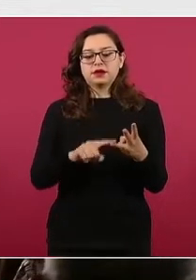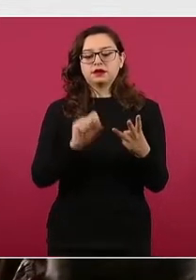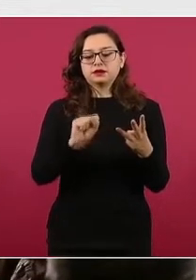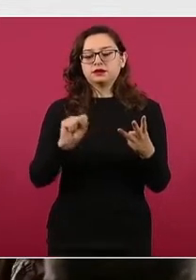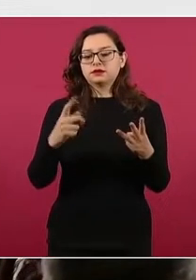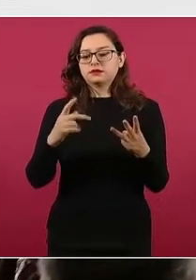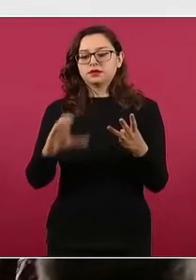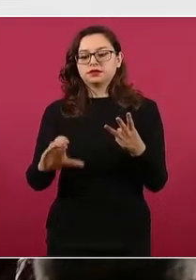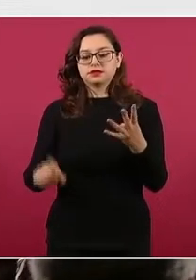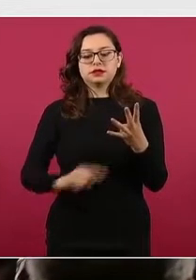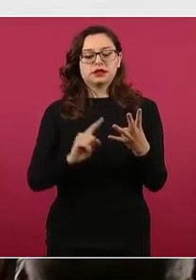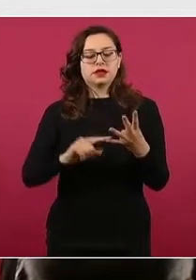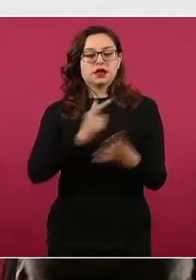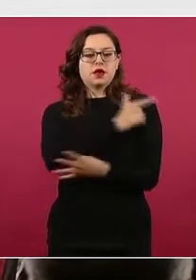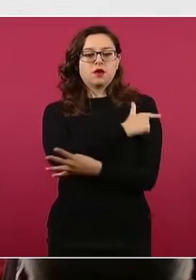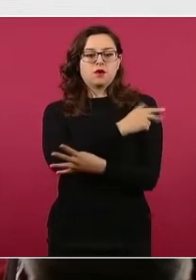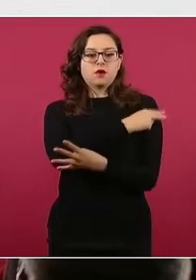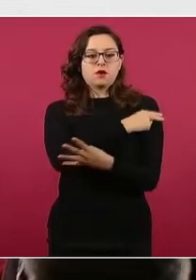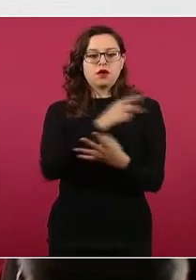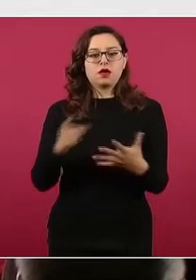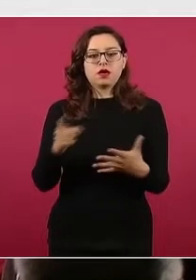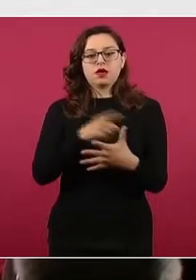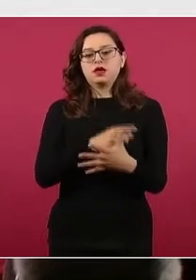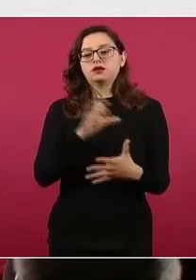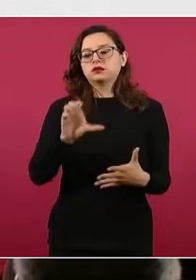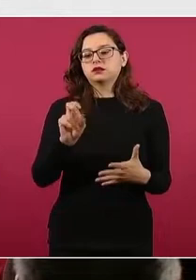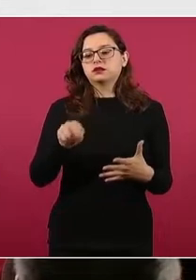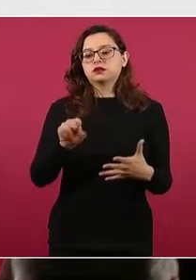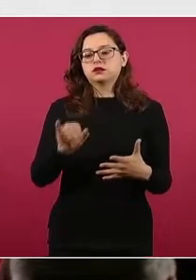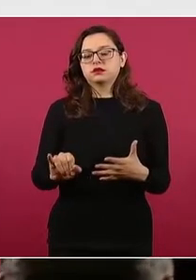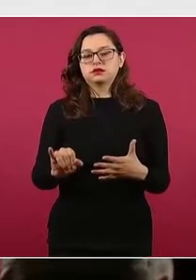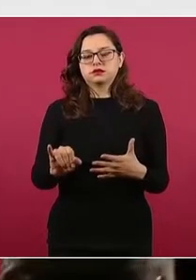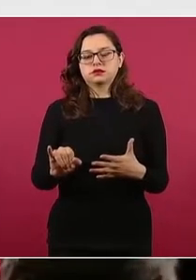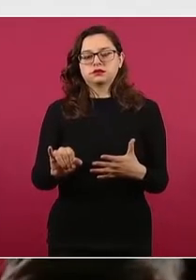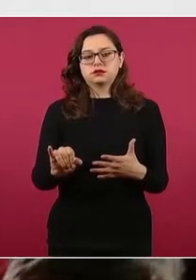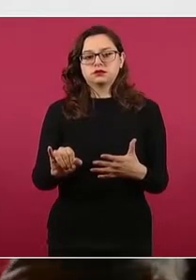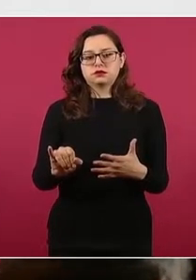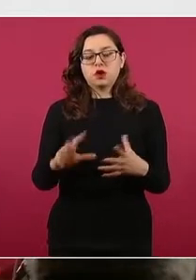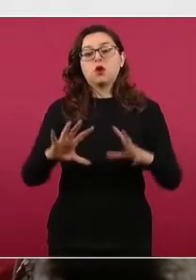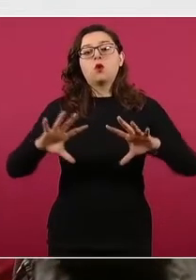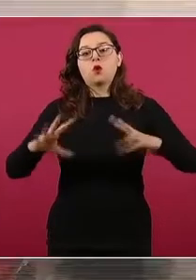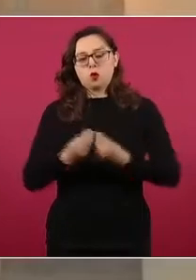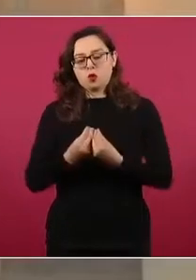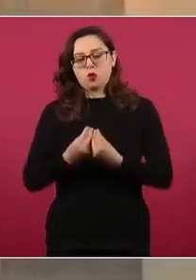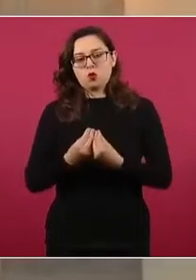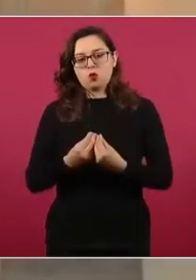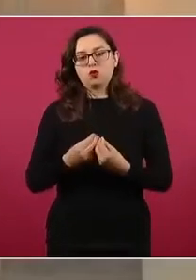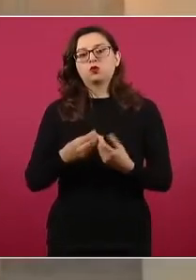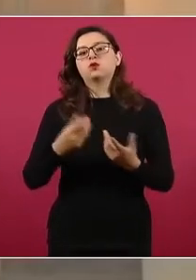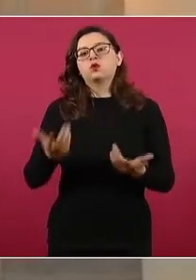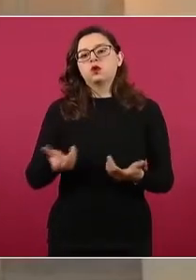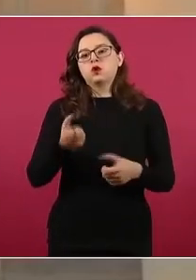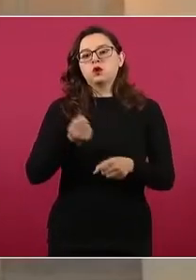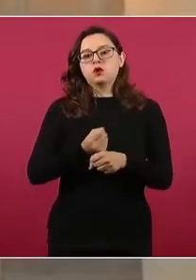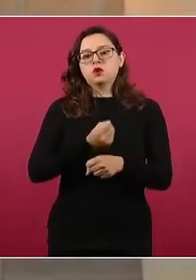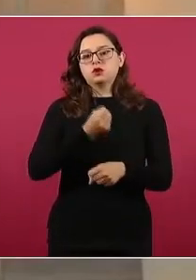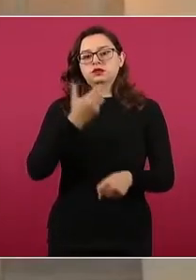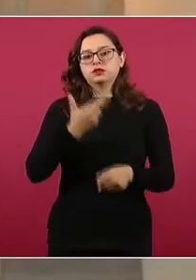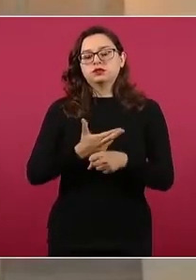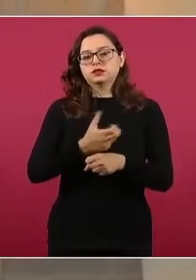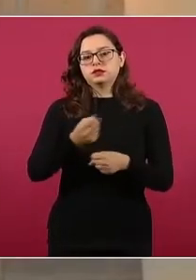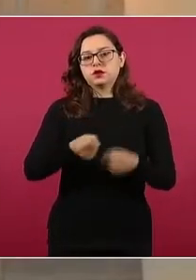Protección Ciudadana, Guardia Nacional, Centro Nacional de Inteligencia, en coordinación con las Secretarías de Seguridad de los Estados,